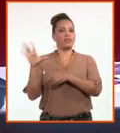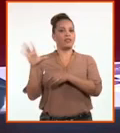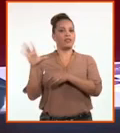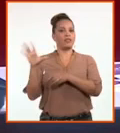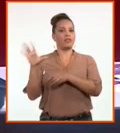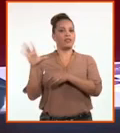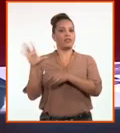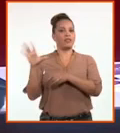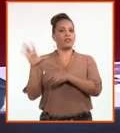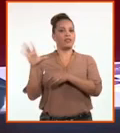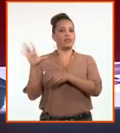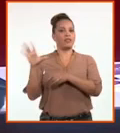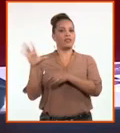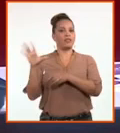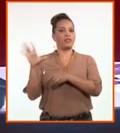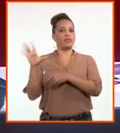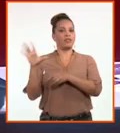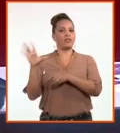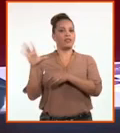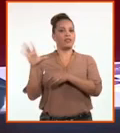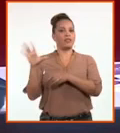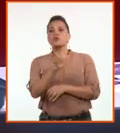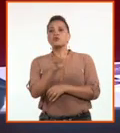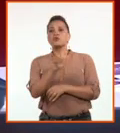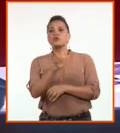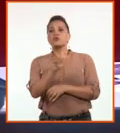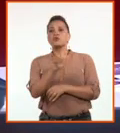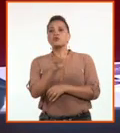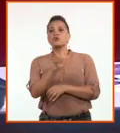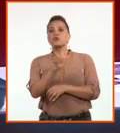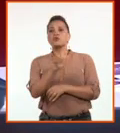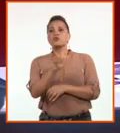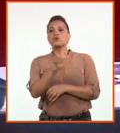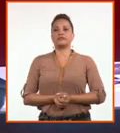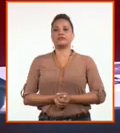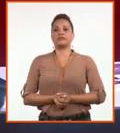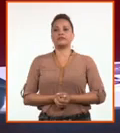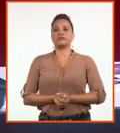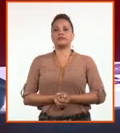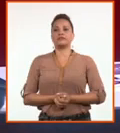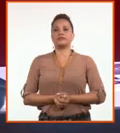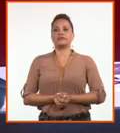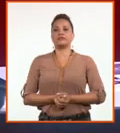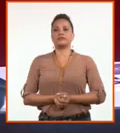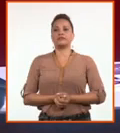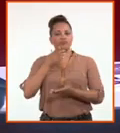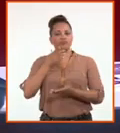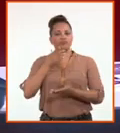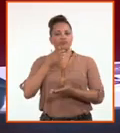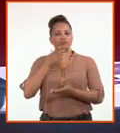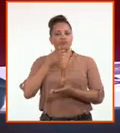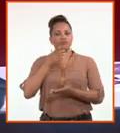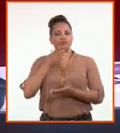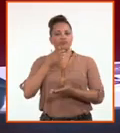país, que se sientan representados, pero que también se comprenda que esa Federación seguirá constituyendo